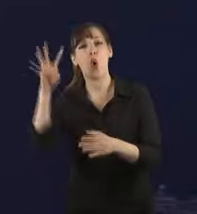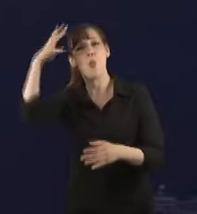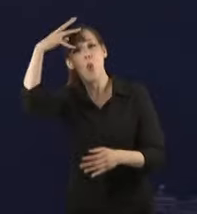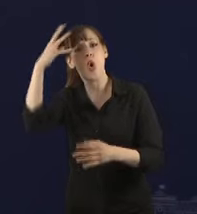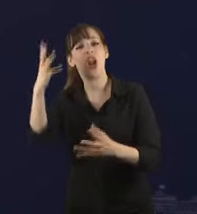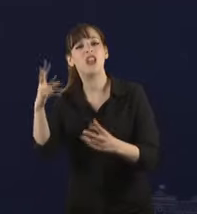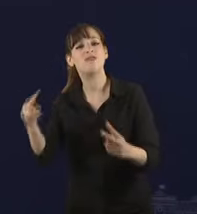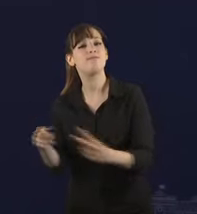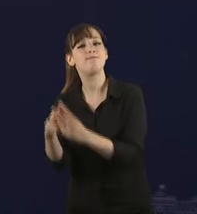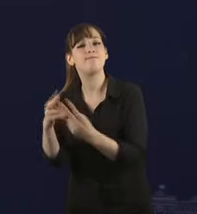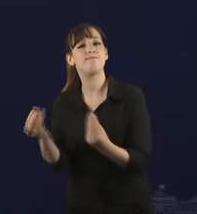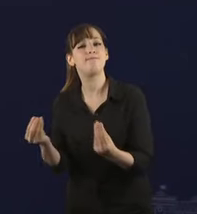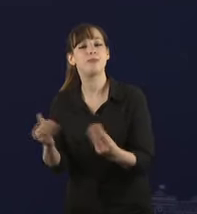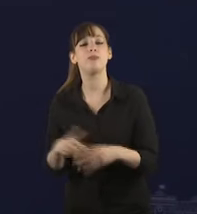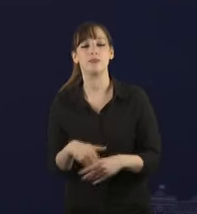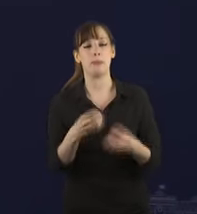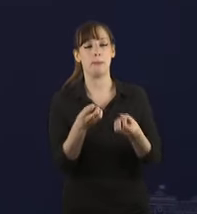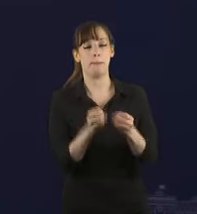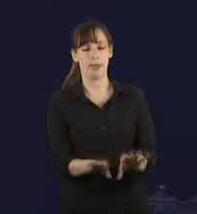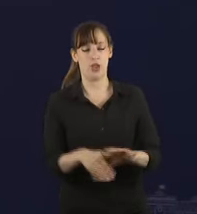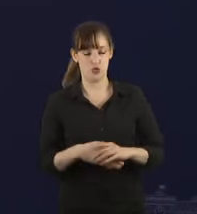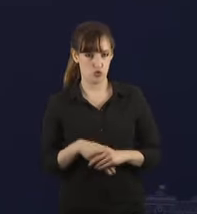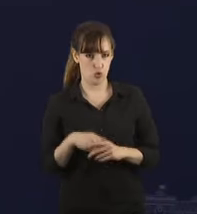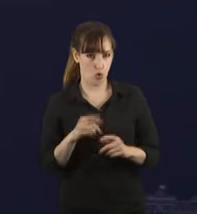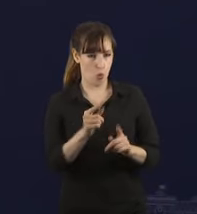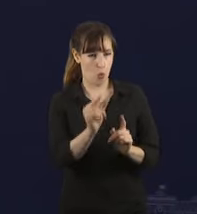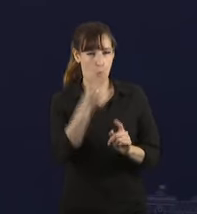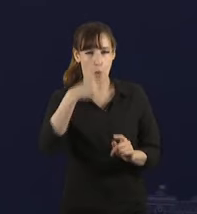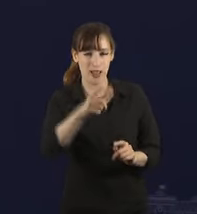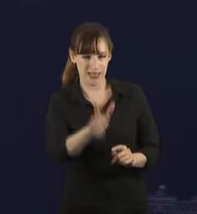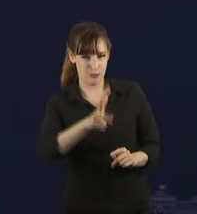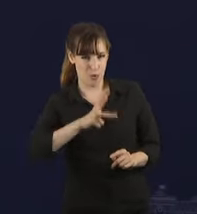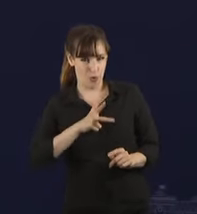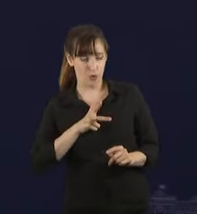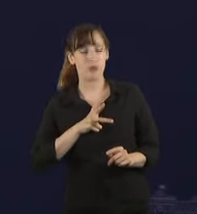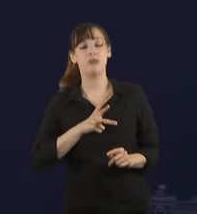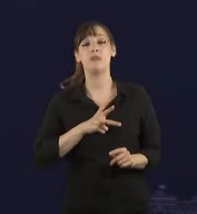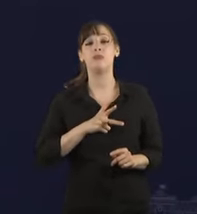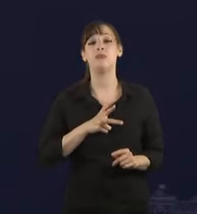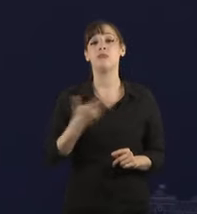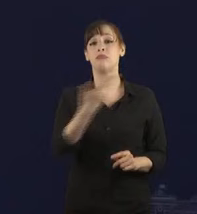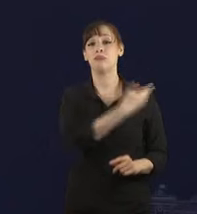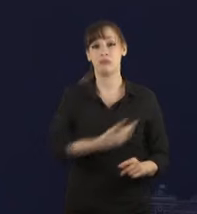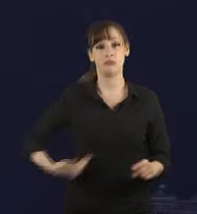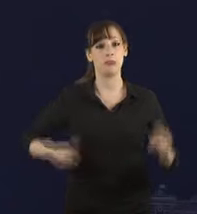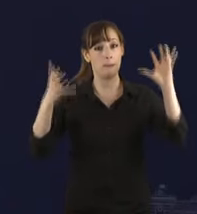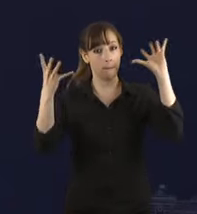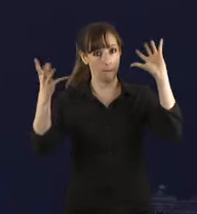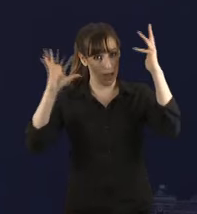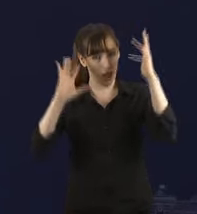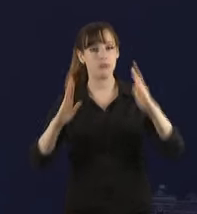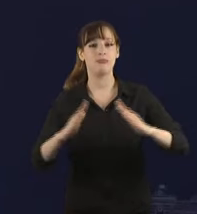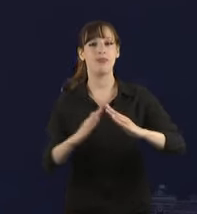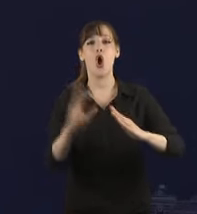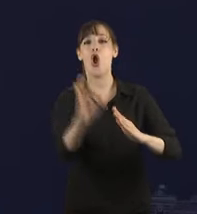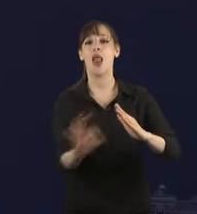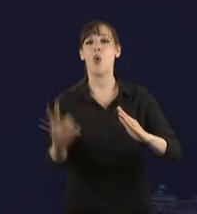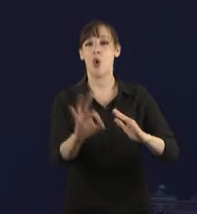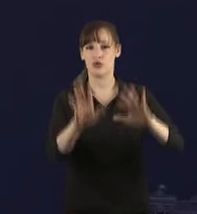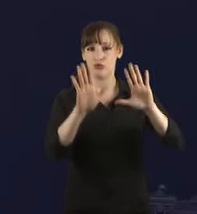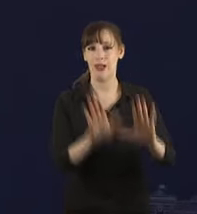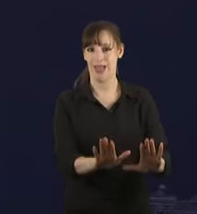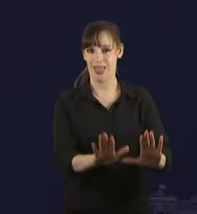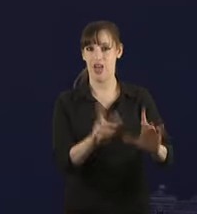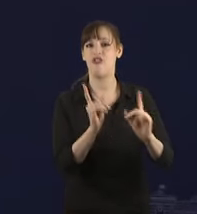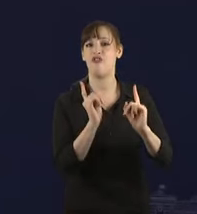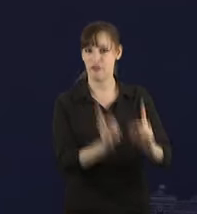gracias ranco por el final en principio el presidente va a permanecer en Olivos y efectivamente por supuesto el día